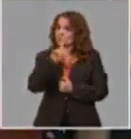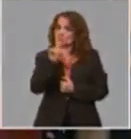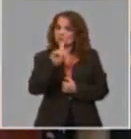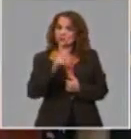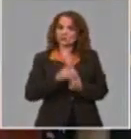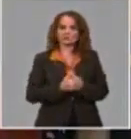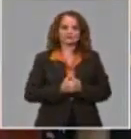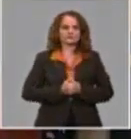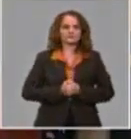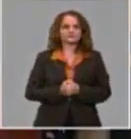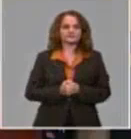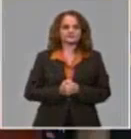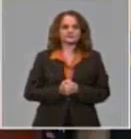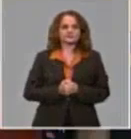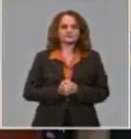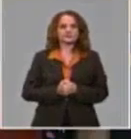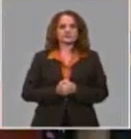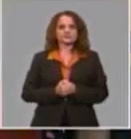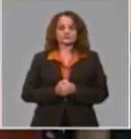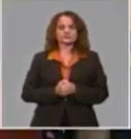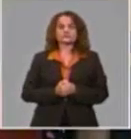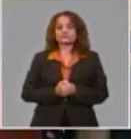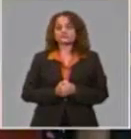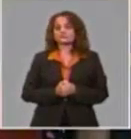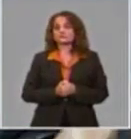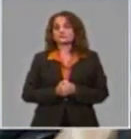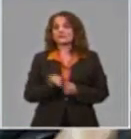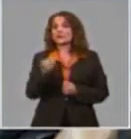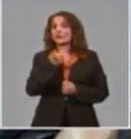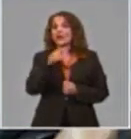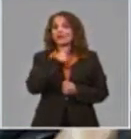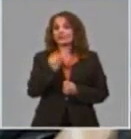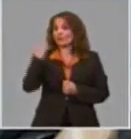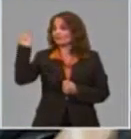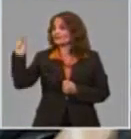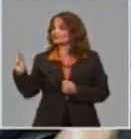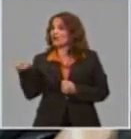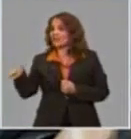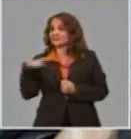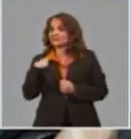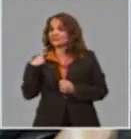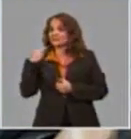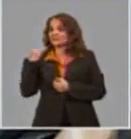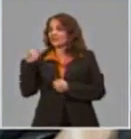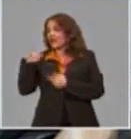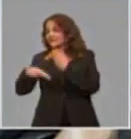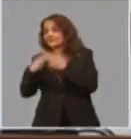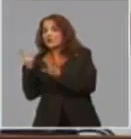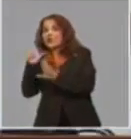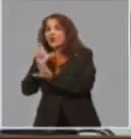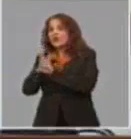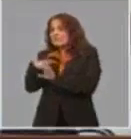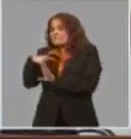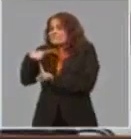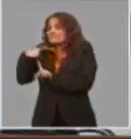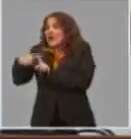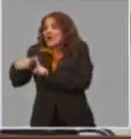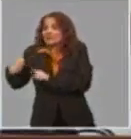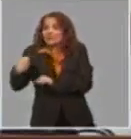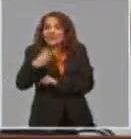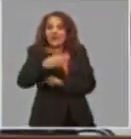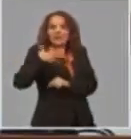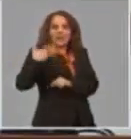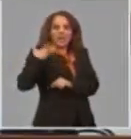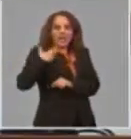en estos hechos, que además de actuar contra la legalidad, están afectando y están irritando al pueblo. El criterio que